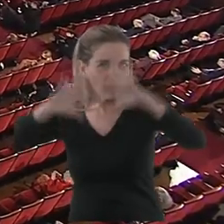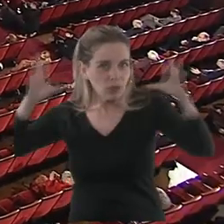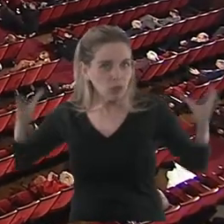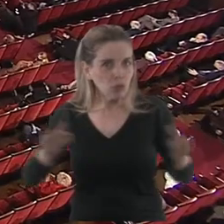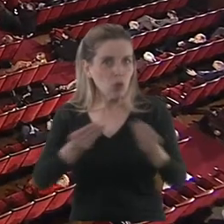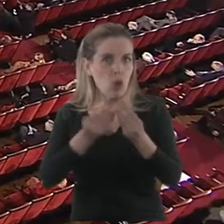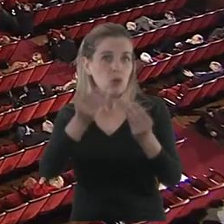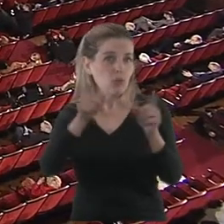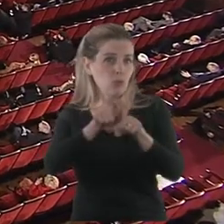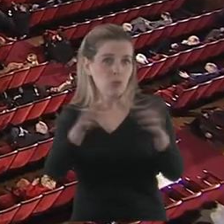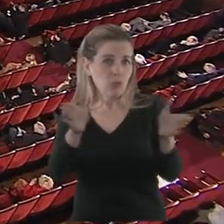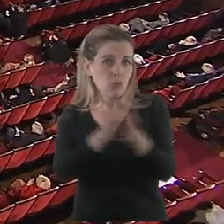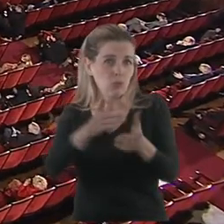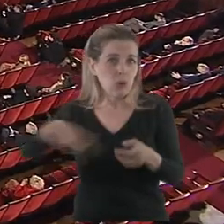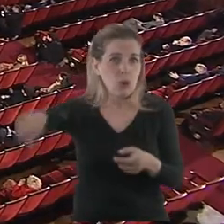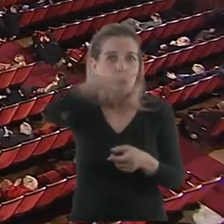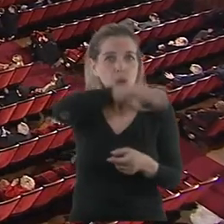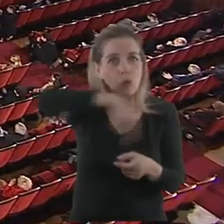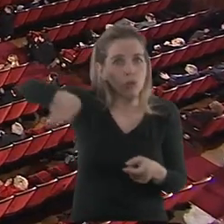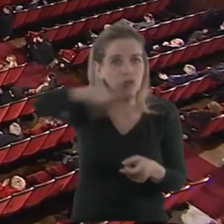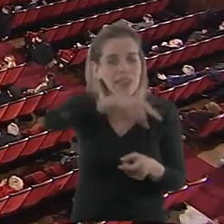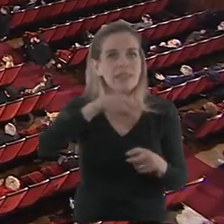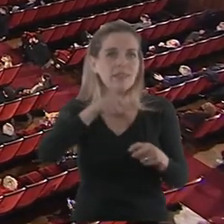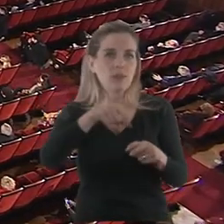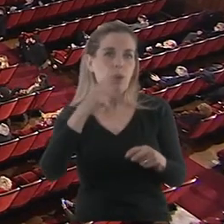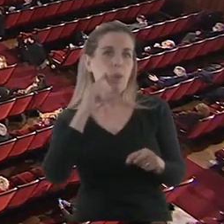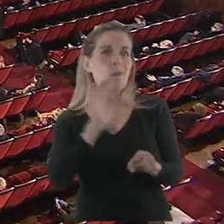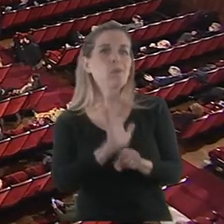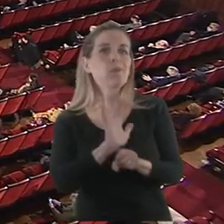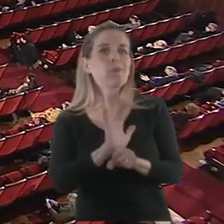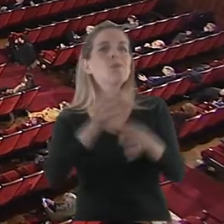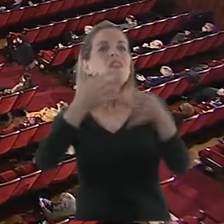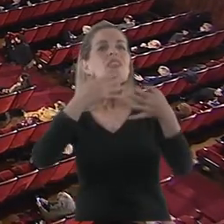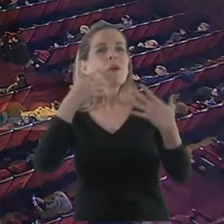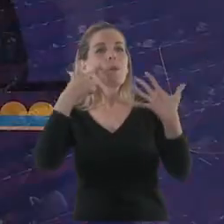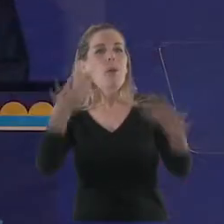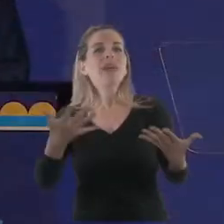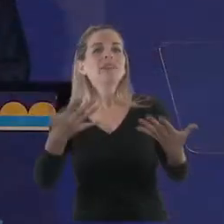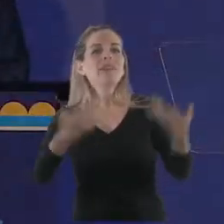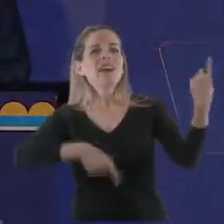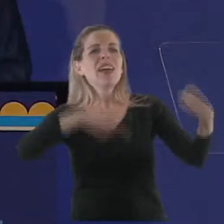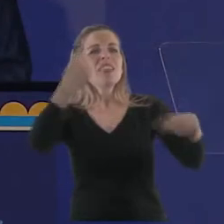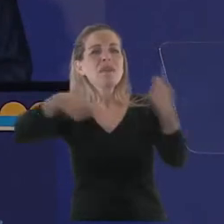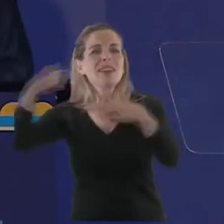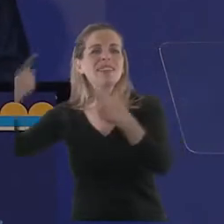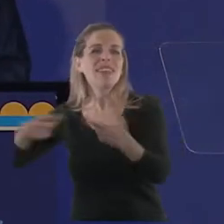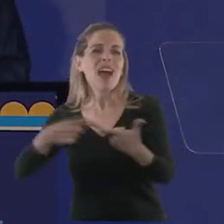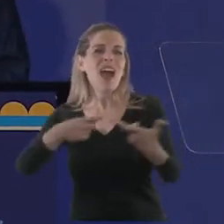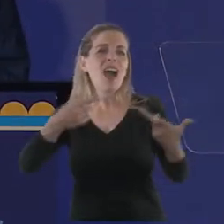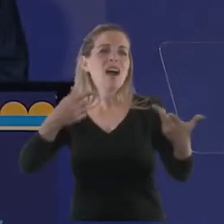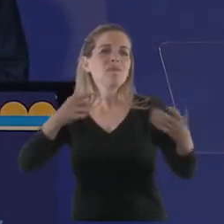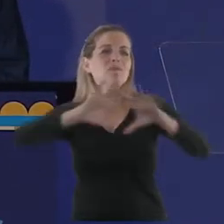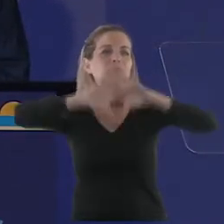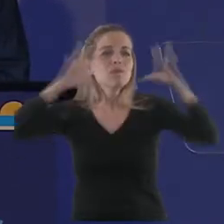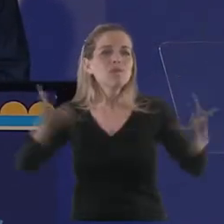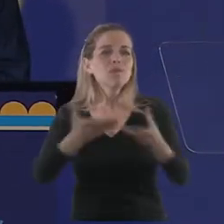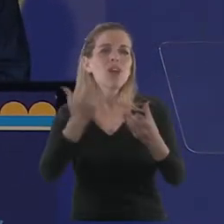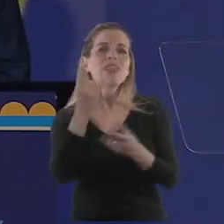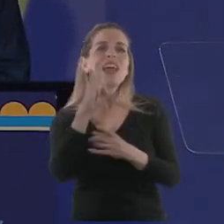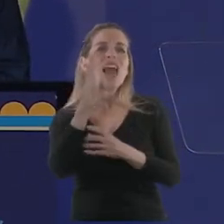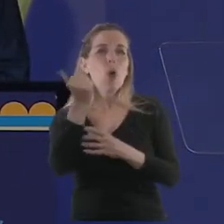todos ustedes, de alguna manera reflejan la pluralidad, la diversidad y la riqueza de nuestra